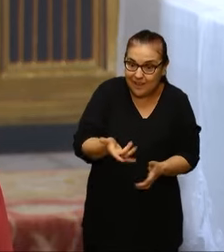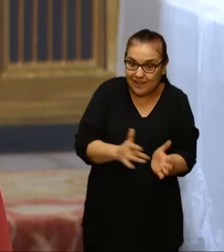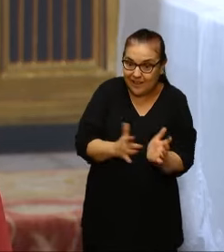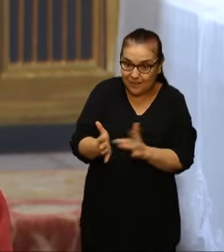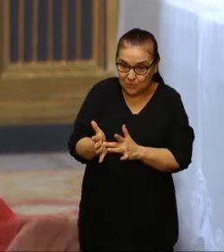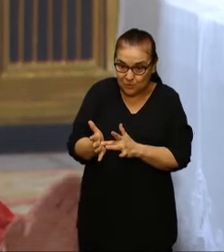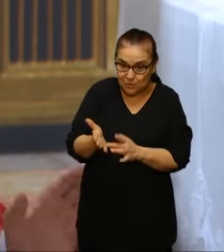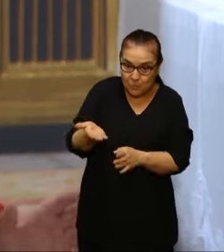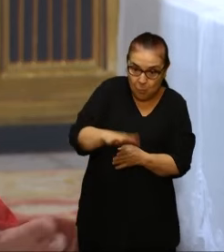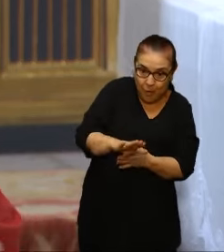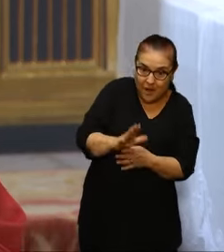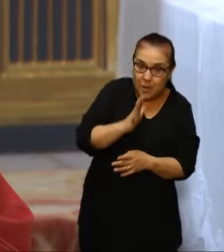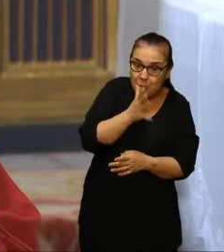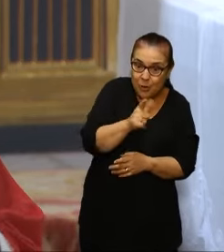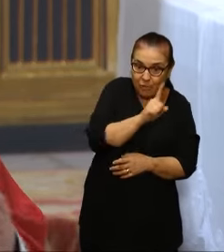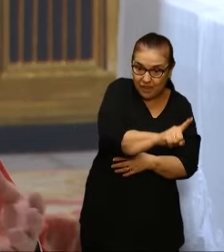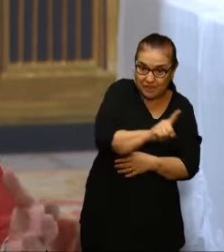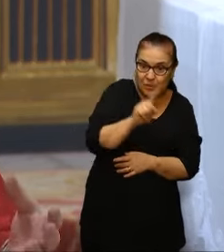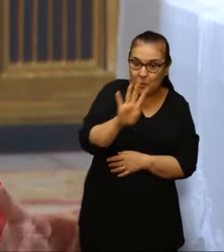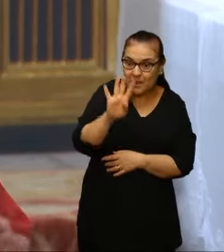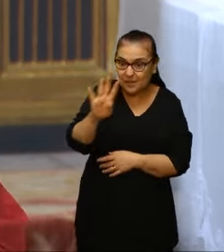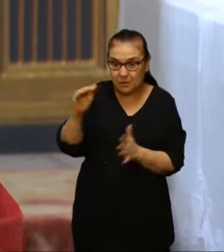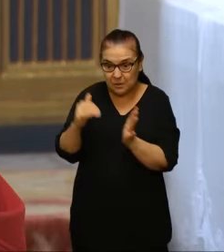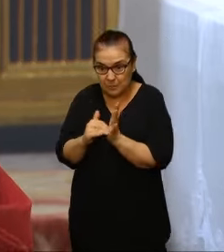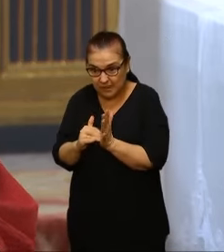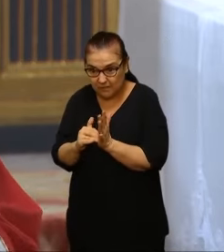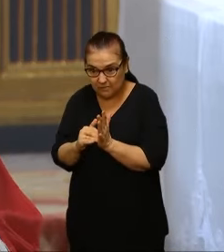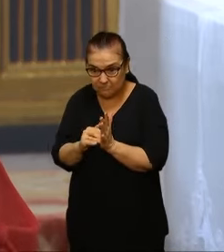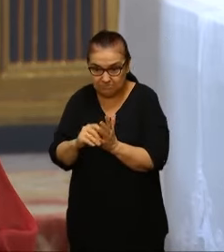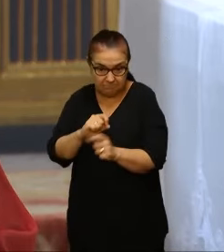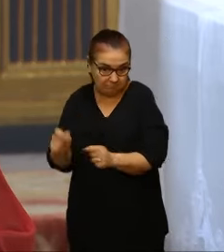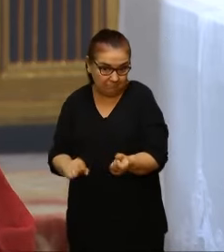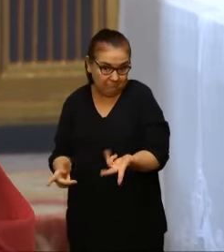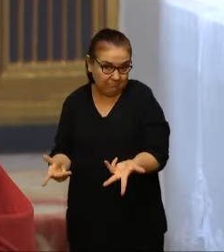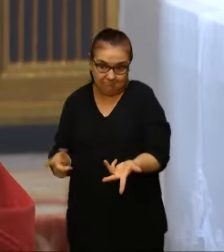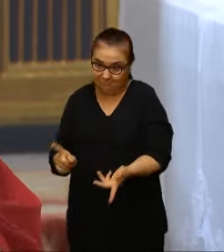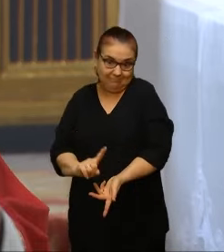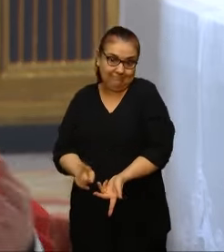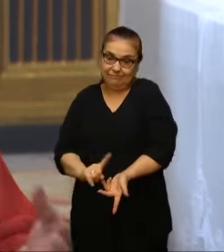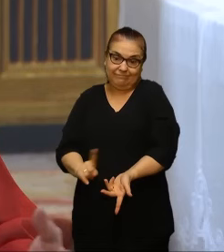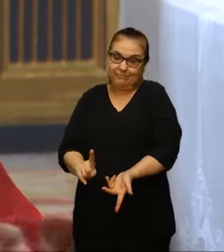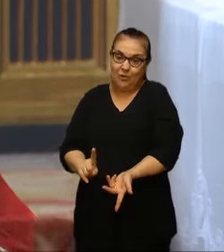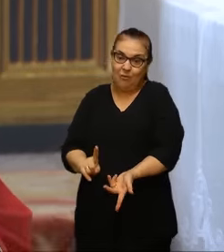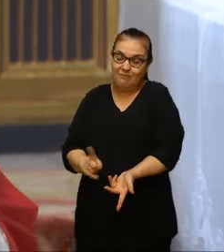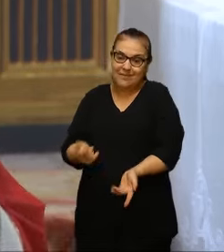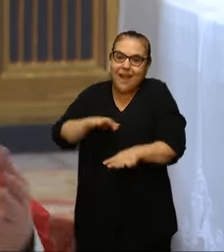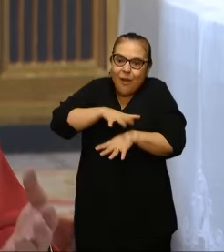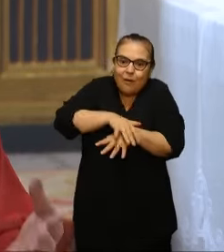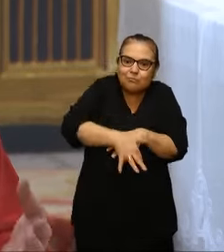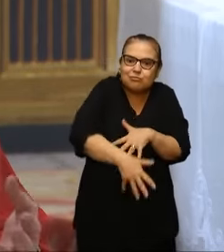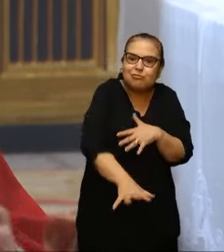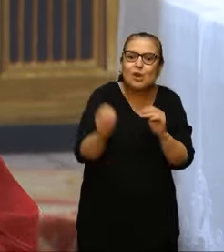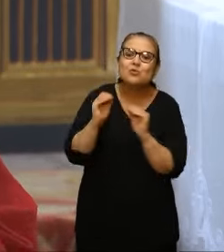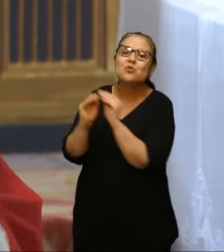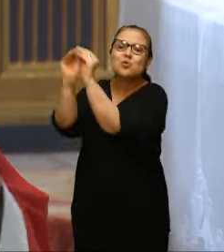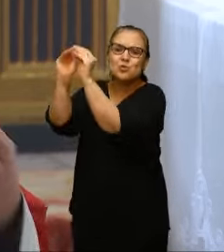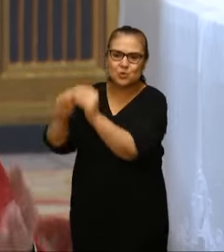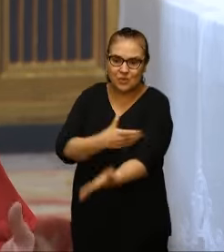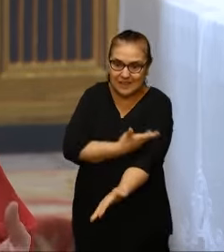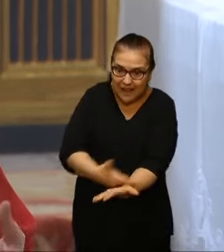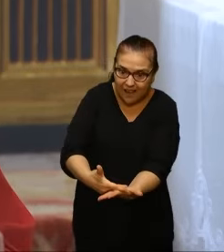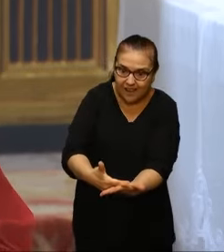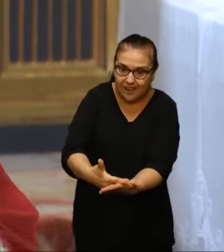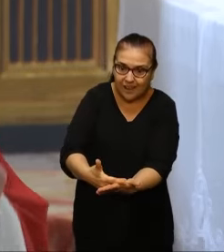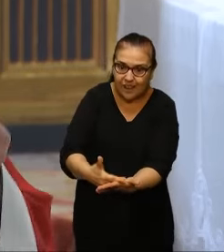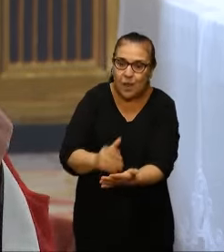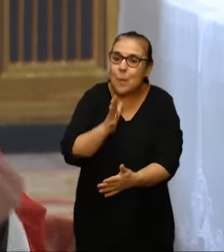144.000. Lo decimos en cada Eucaristía, ¿verdad? Derramó su sangre por vosotros y por muchos,